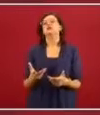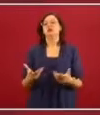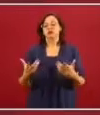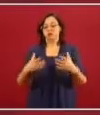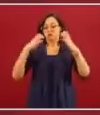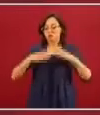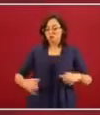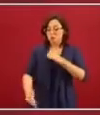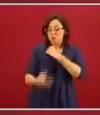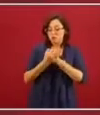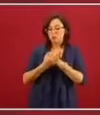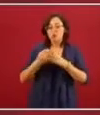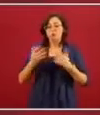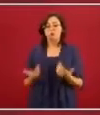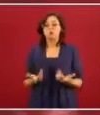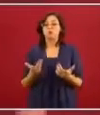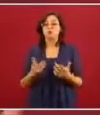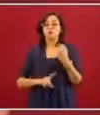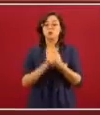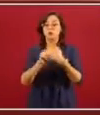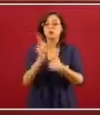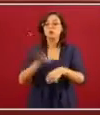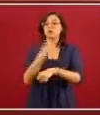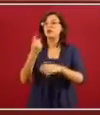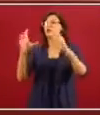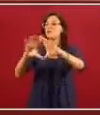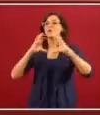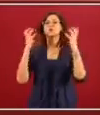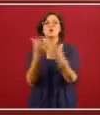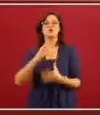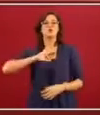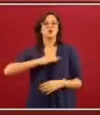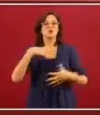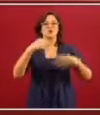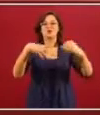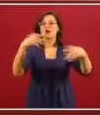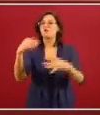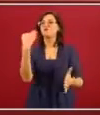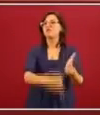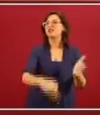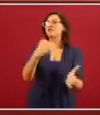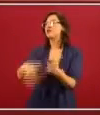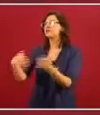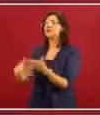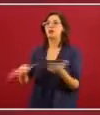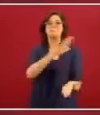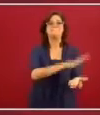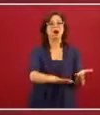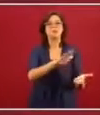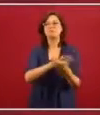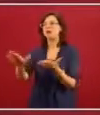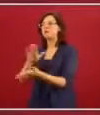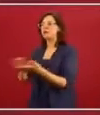personal tiene que ver con que este es un fenómeno mundial. En todo el mundo hay escasez de estos productos. Por ejemplo,